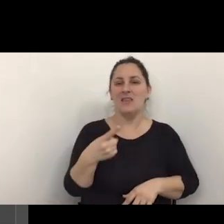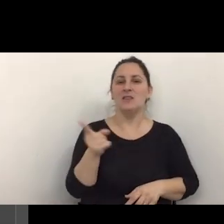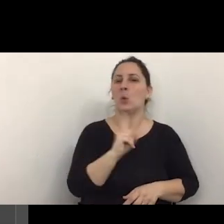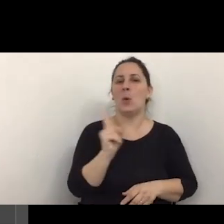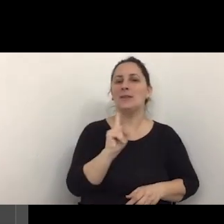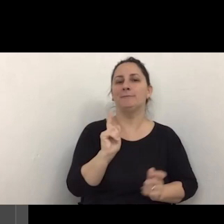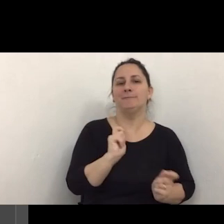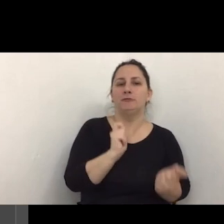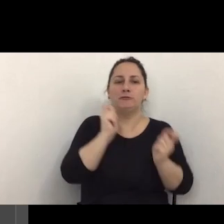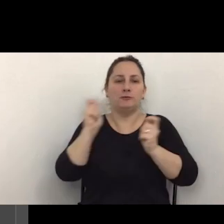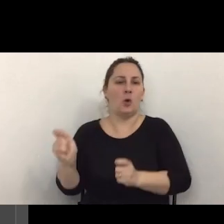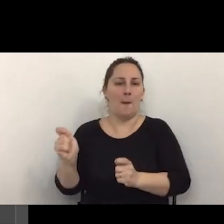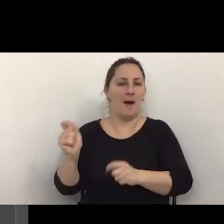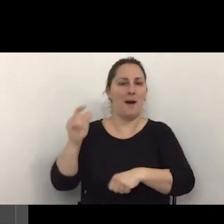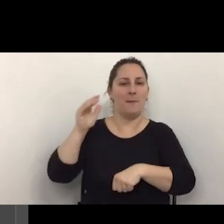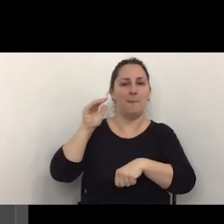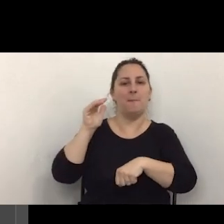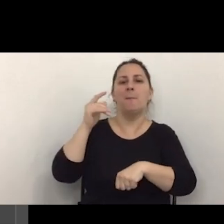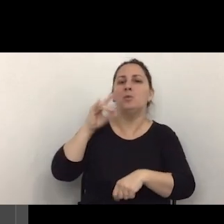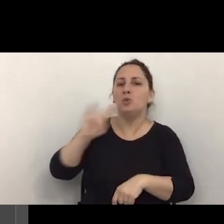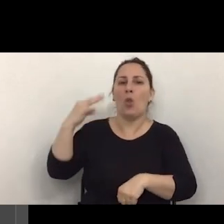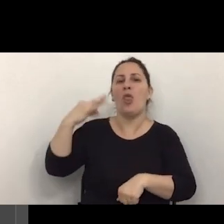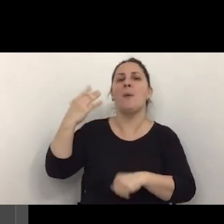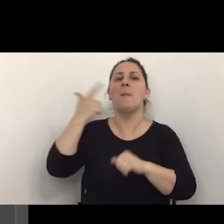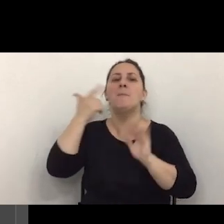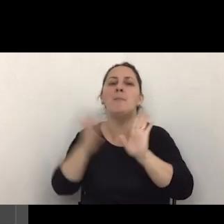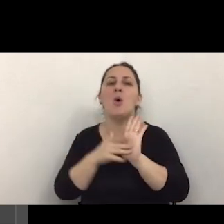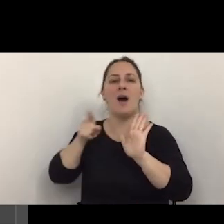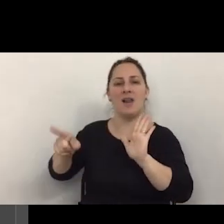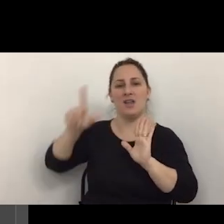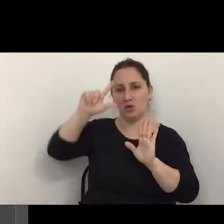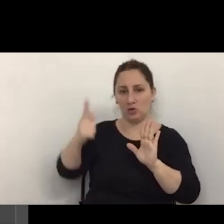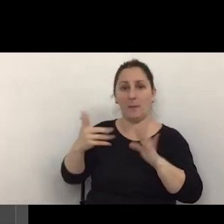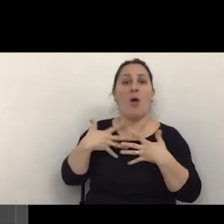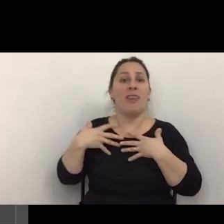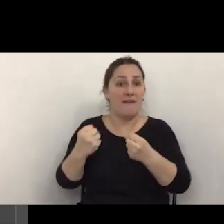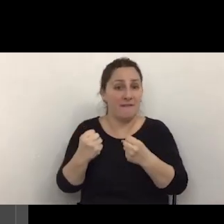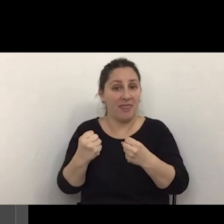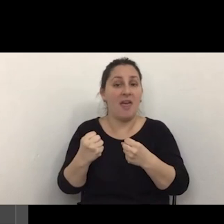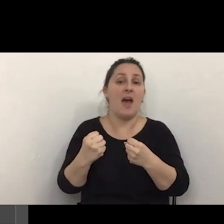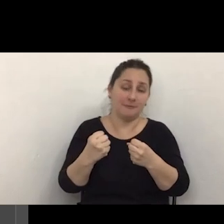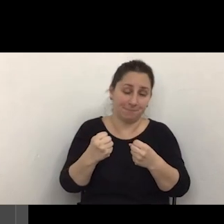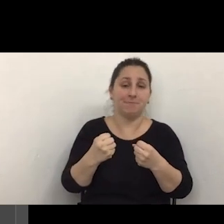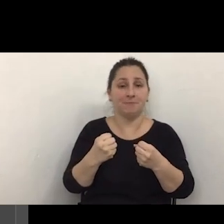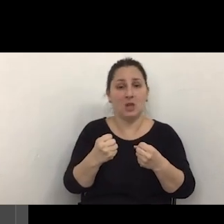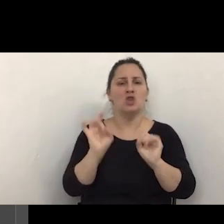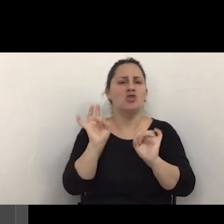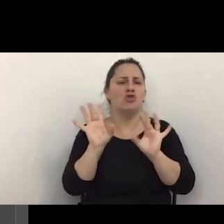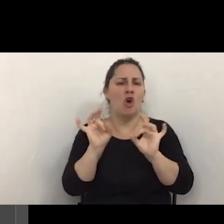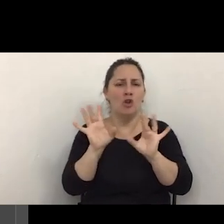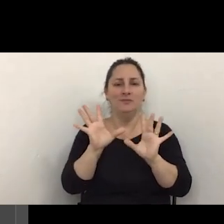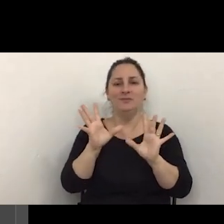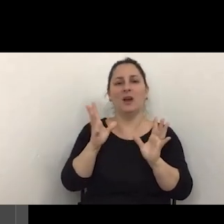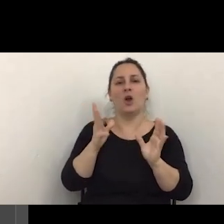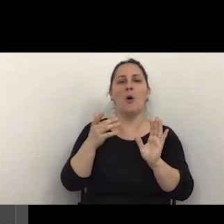trasladarle la carga de probar su inocencia. Ahora, el hecho de defenderse, no solo de no trasladarle